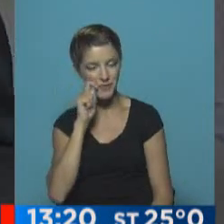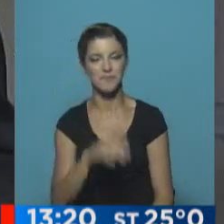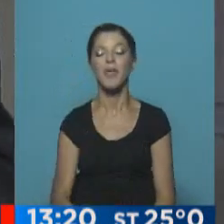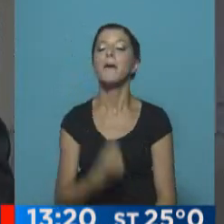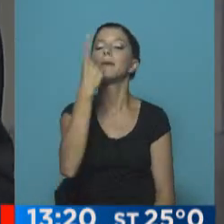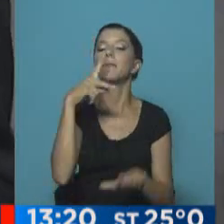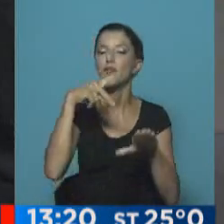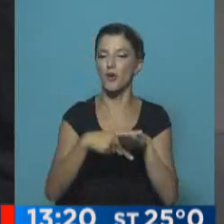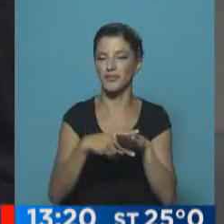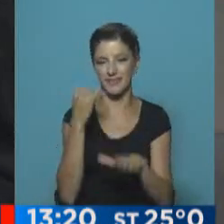pausa ya volvemos